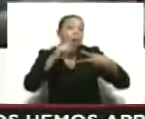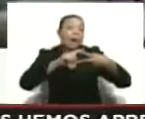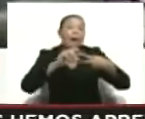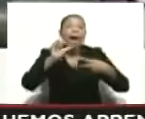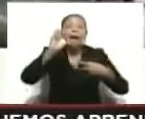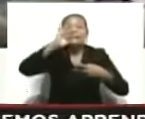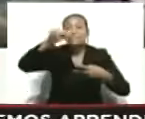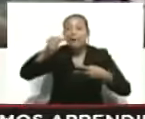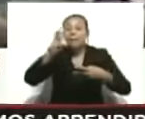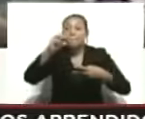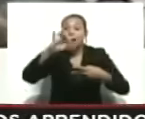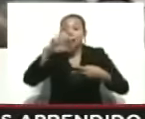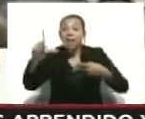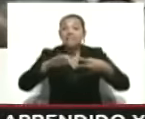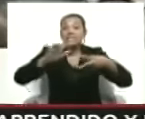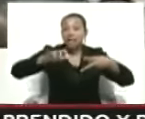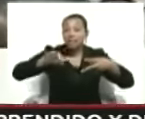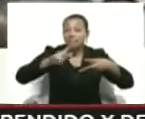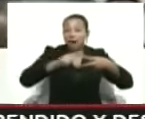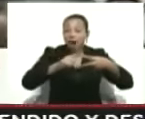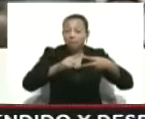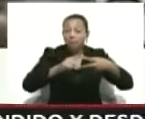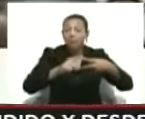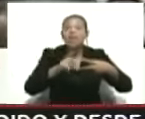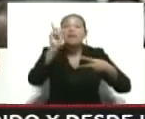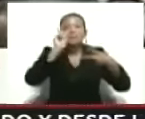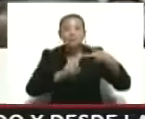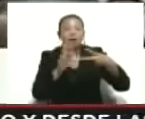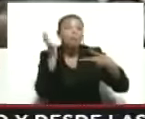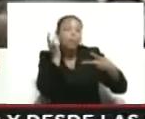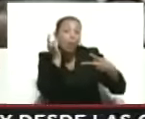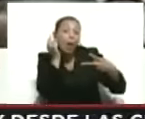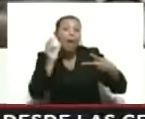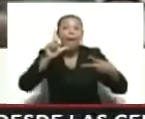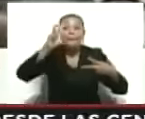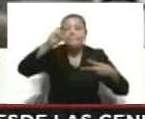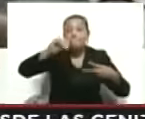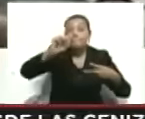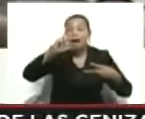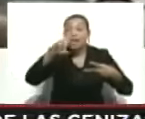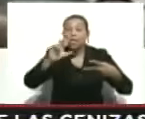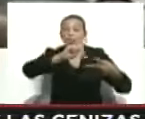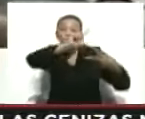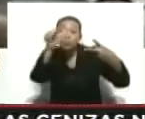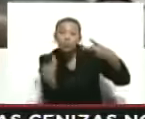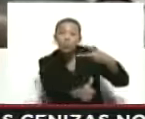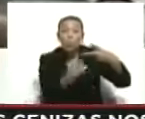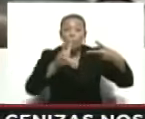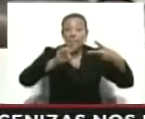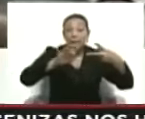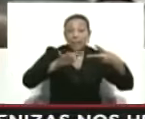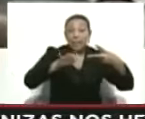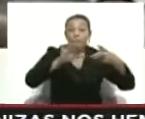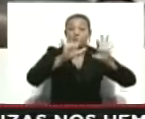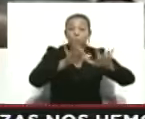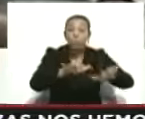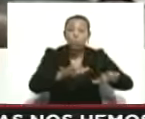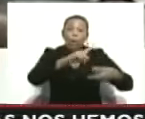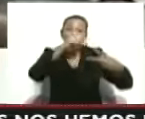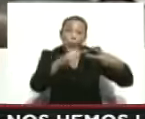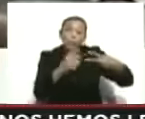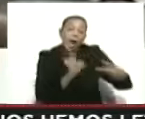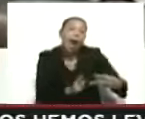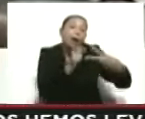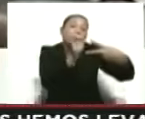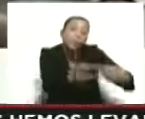Villarruel para la secretaría, postularla, y a la compañera Maribel Guedes para la subsecretaría, de manera tal que puedan ser